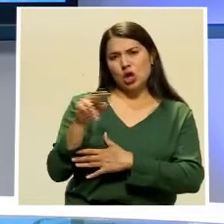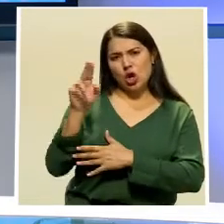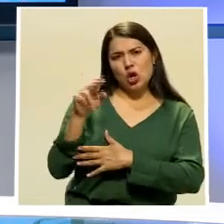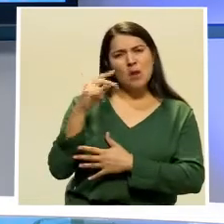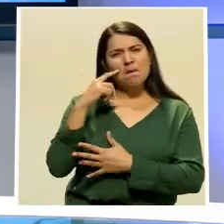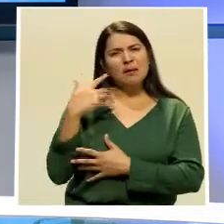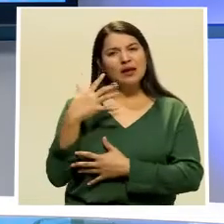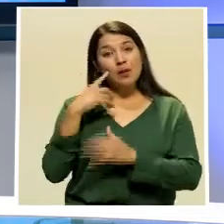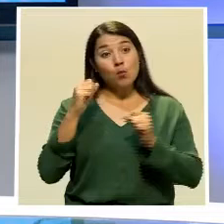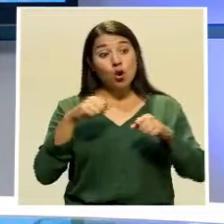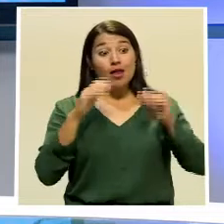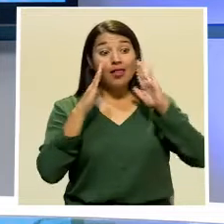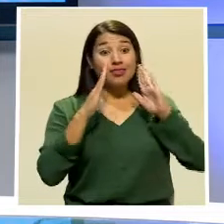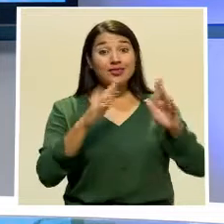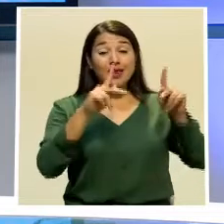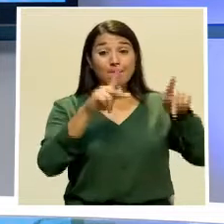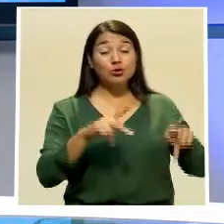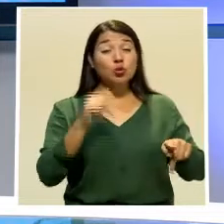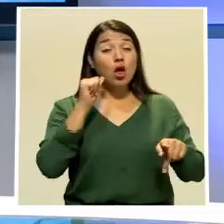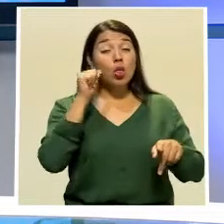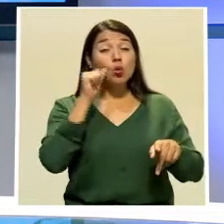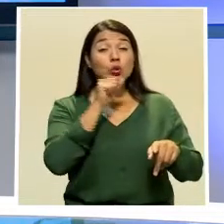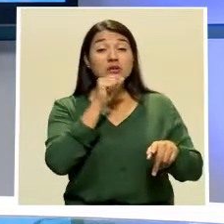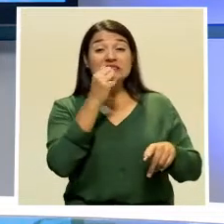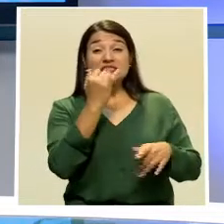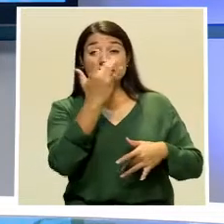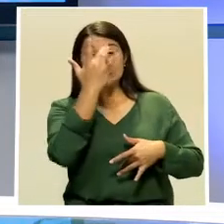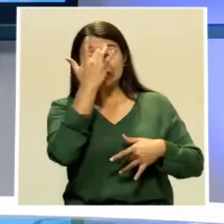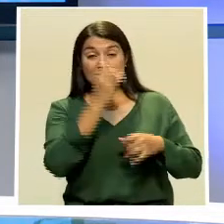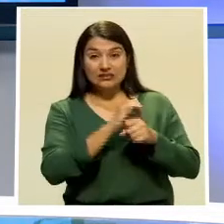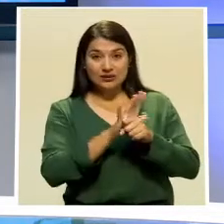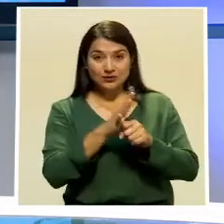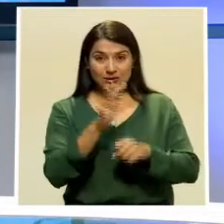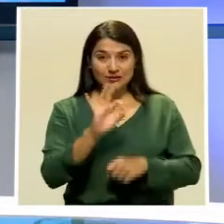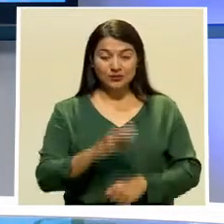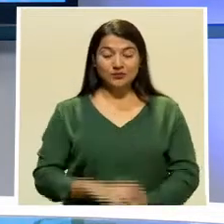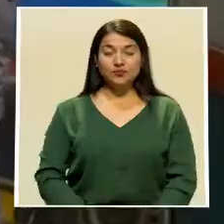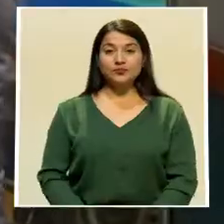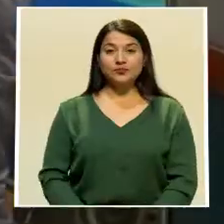la atención de adultos mayores afectados por esta enfermedad.